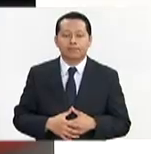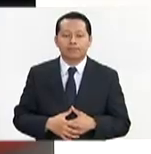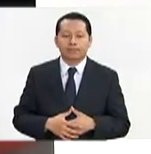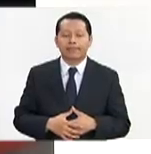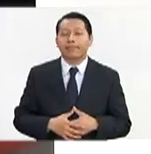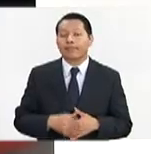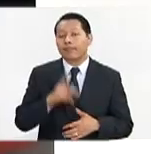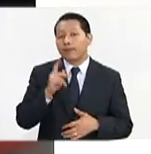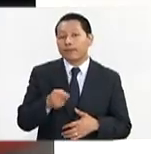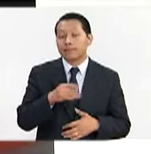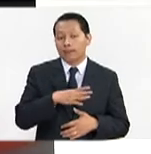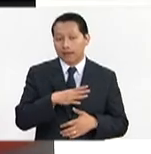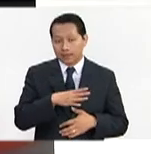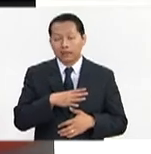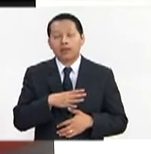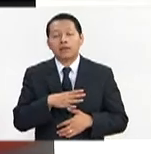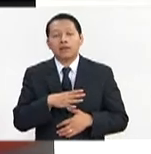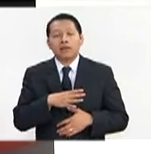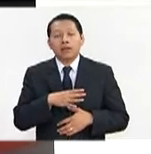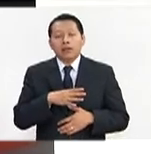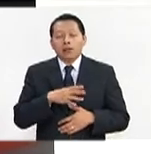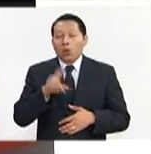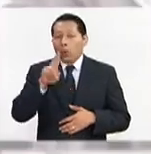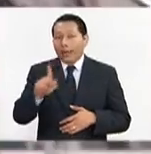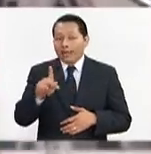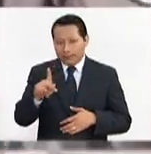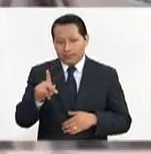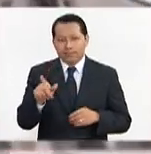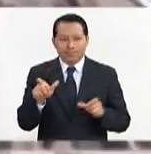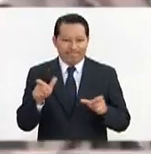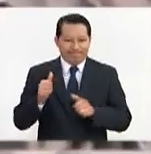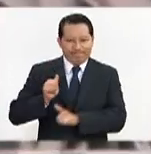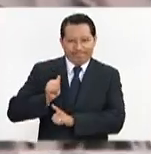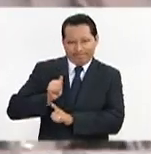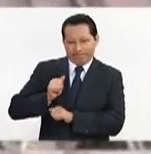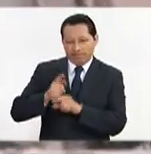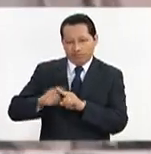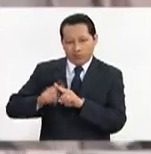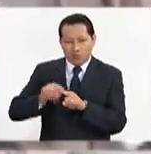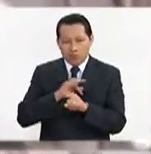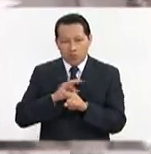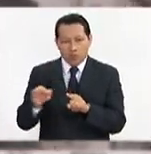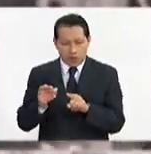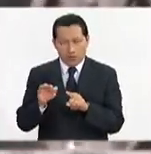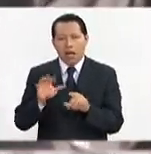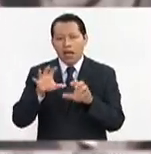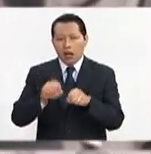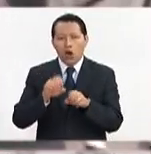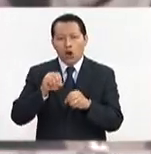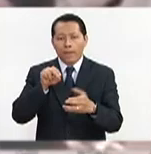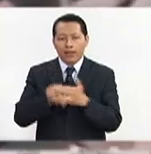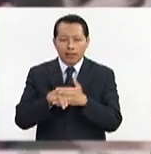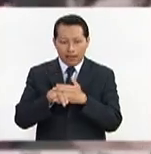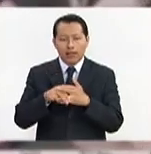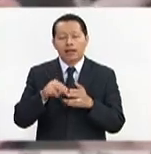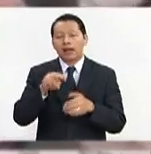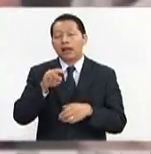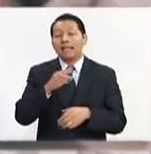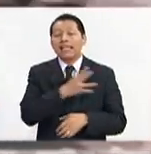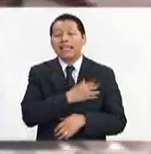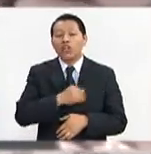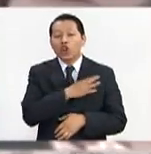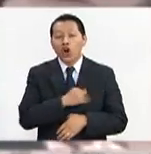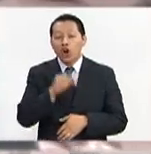Por su parte, las fuerzas especiales de Reino Unido activaron un operativo para capturar o matar a Hamza Bin Laden, hijo